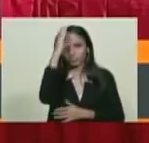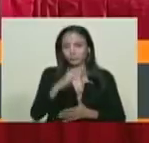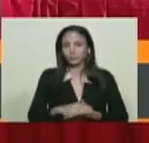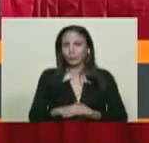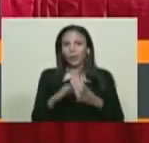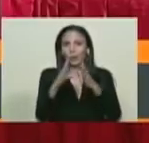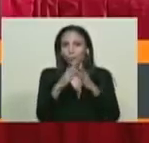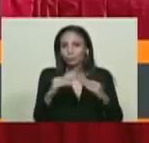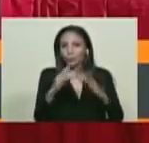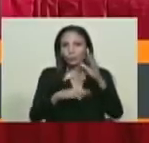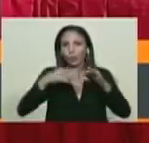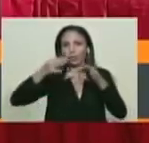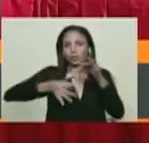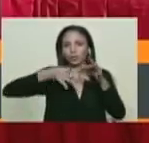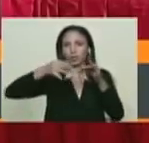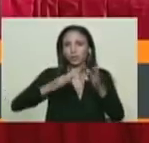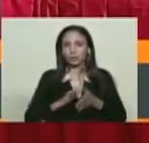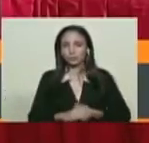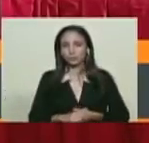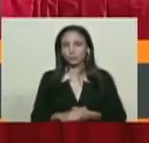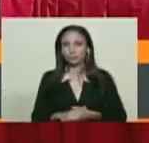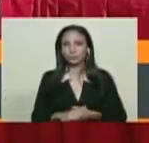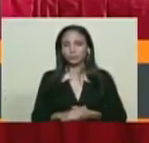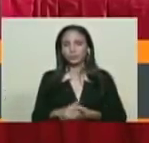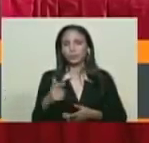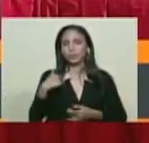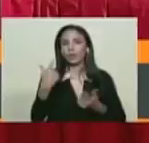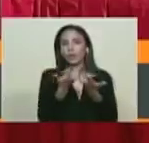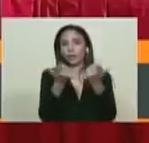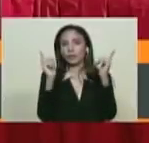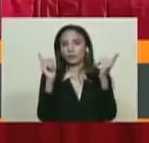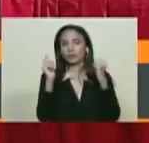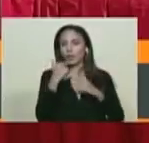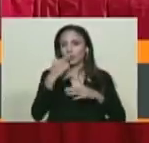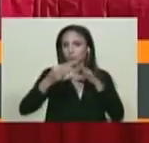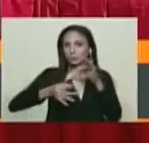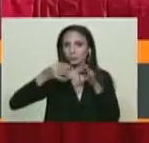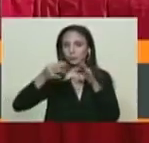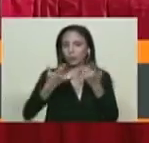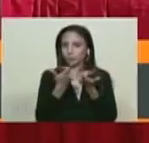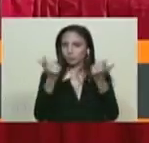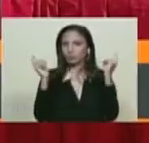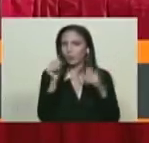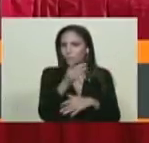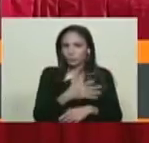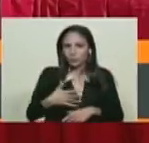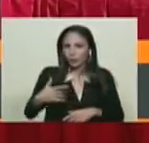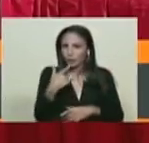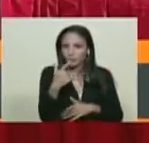tiene candela, habla con libertad aquí, habla todo con libertad que quieras hablar.